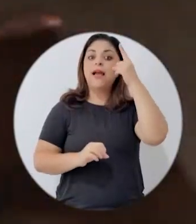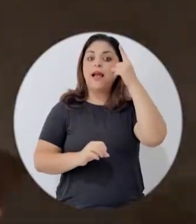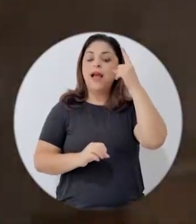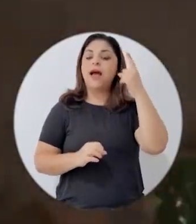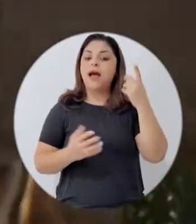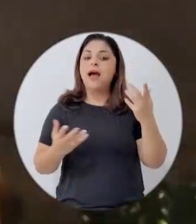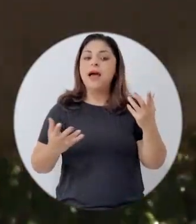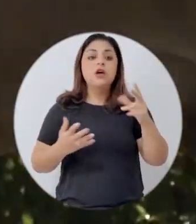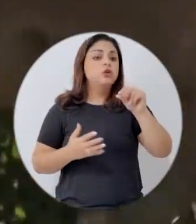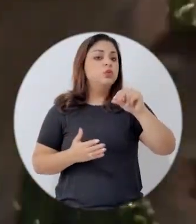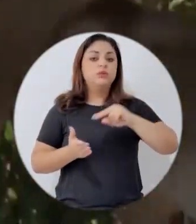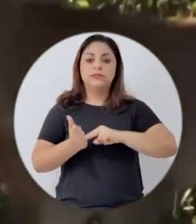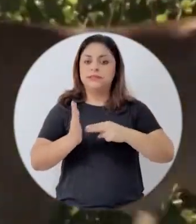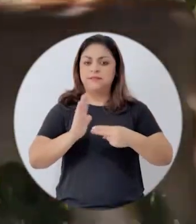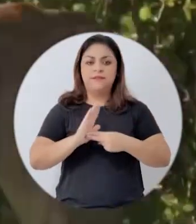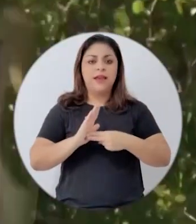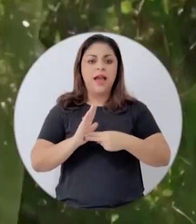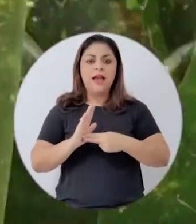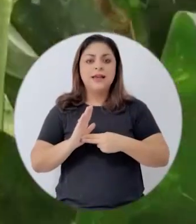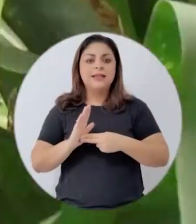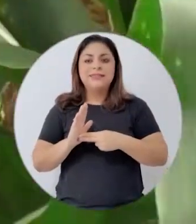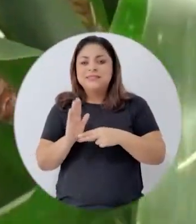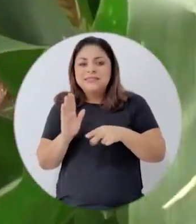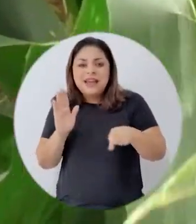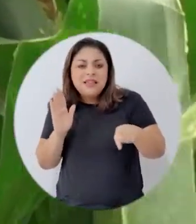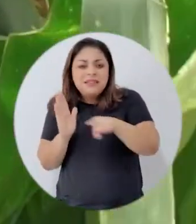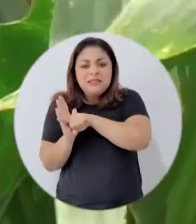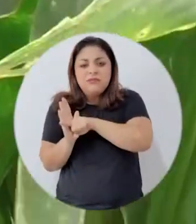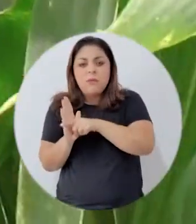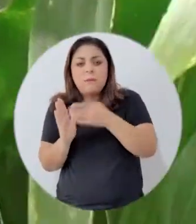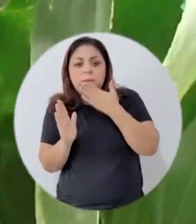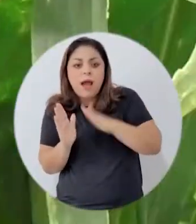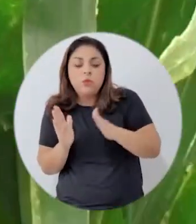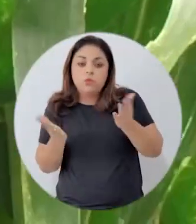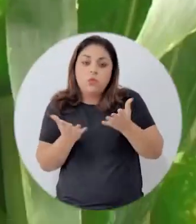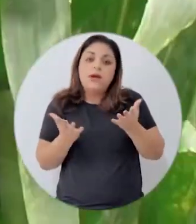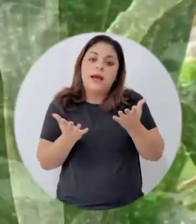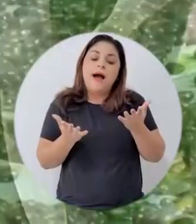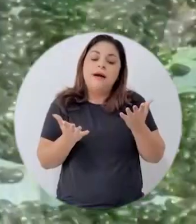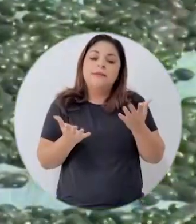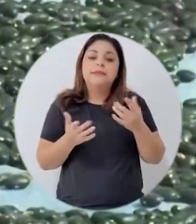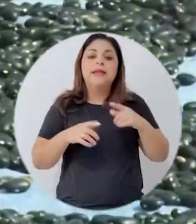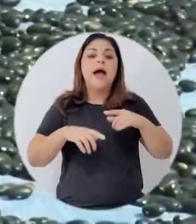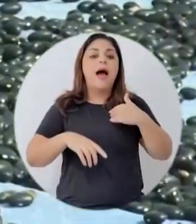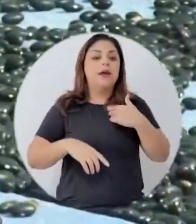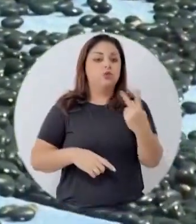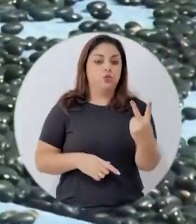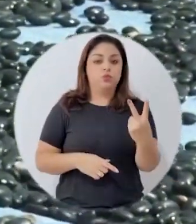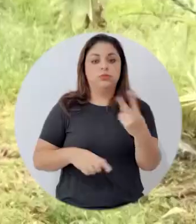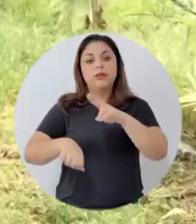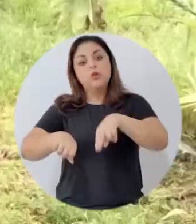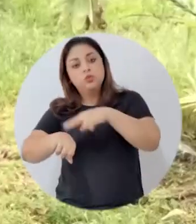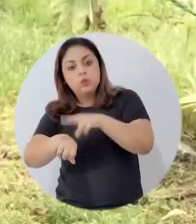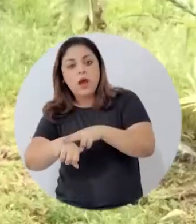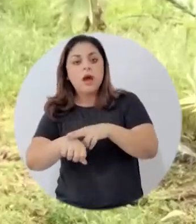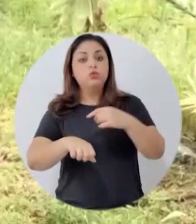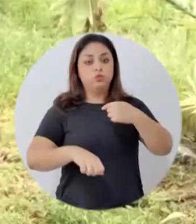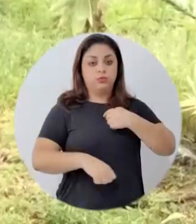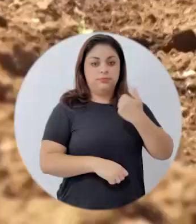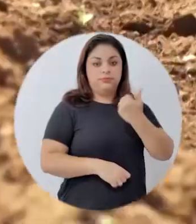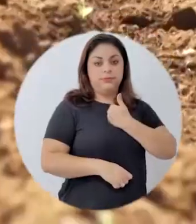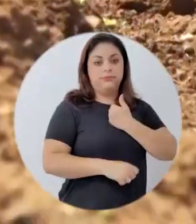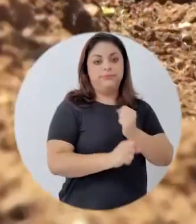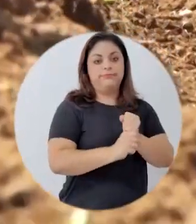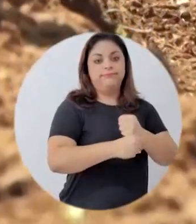comprender que no es que el concepto es negativo. Exacto. Y muy importante, no solamente vamos a hablar de carbono, que es